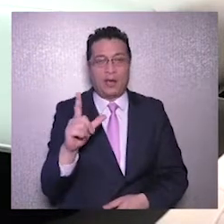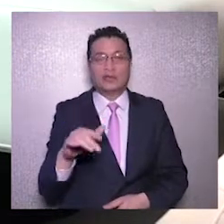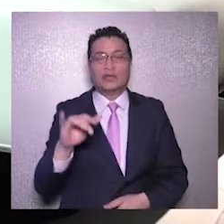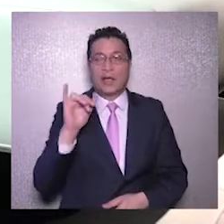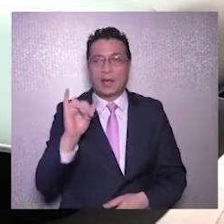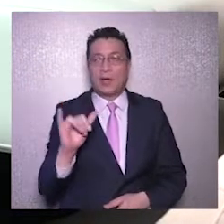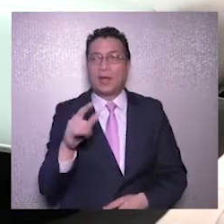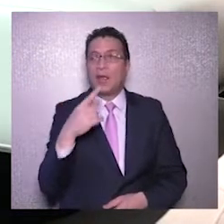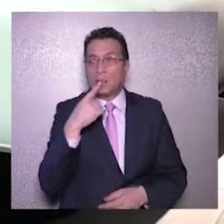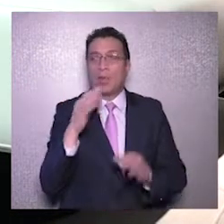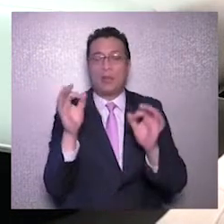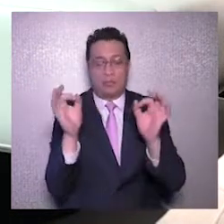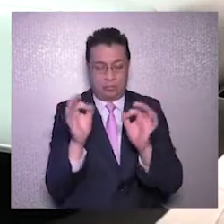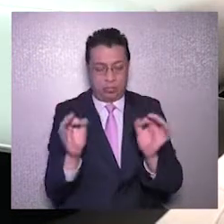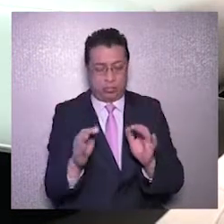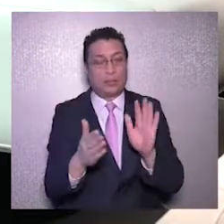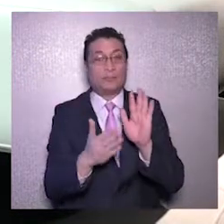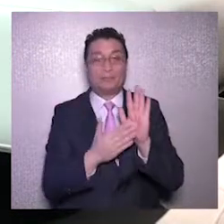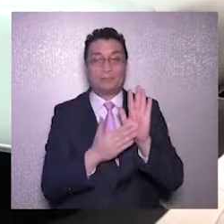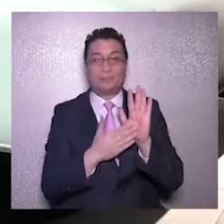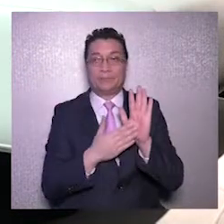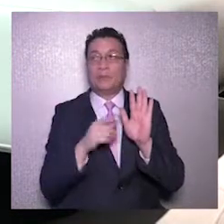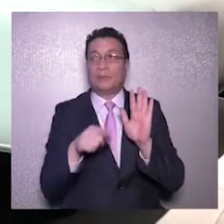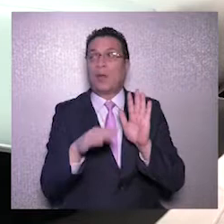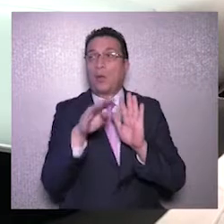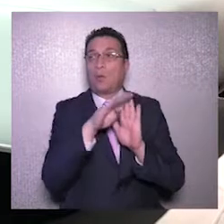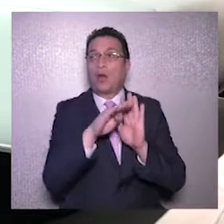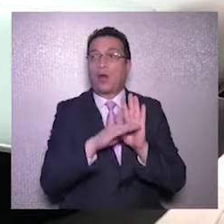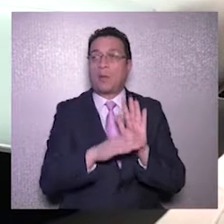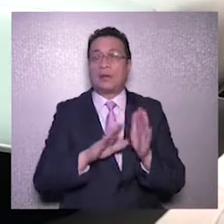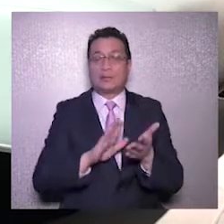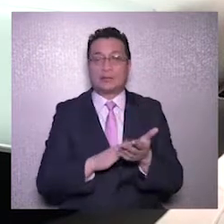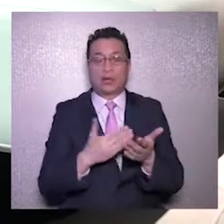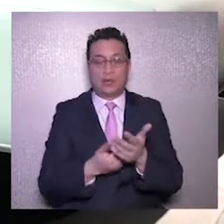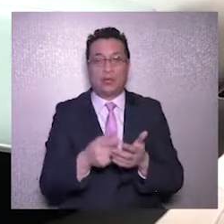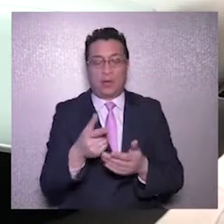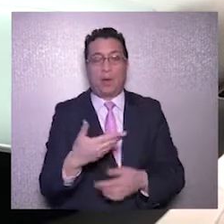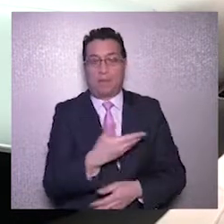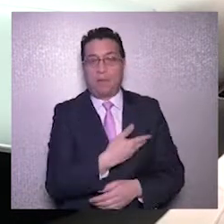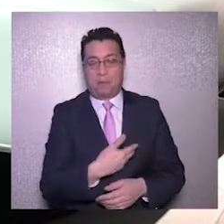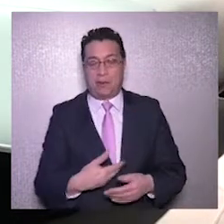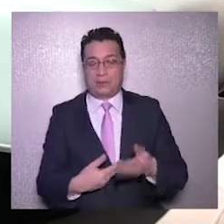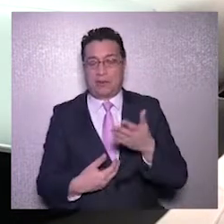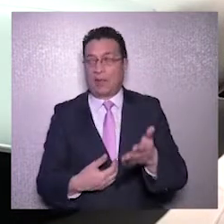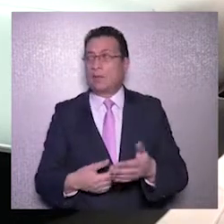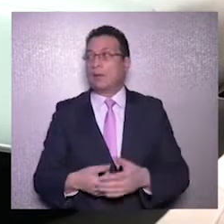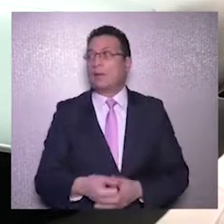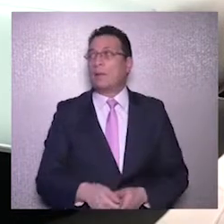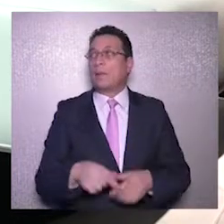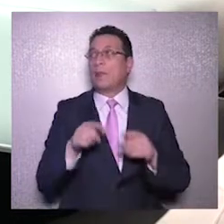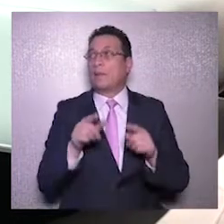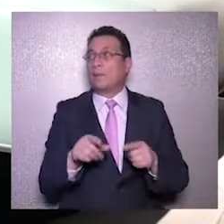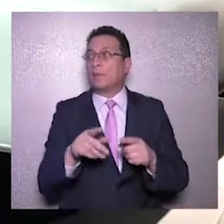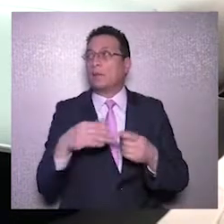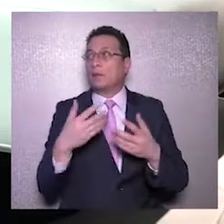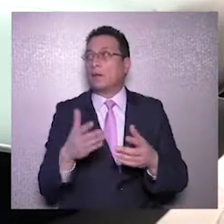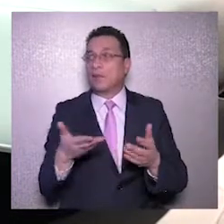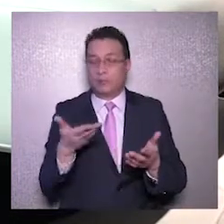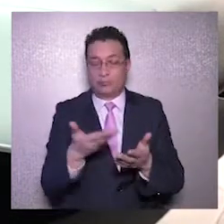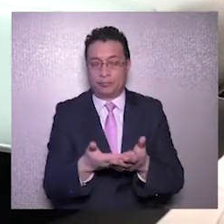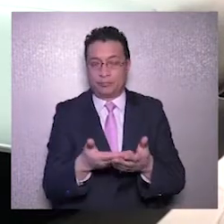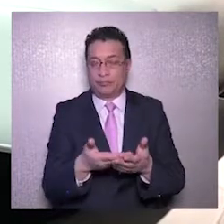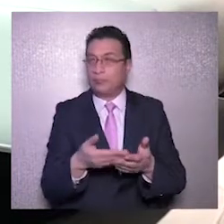se expresó en este documento que era el programa de salud del presidente Lago, que se comprometió a